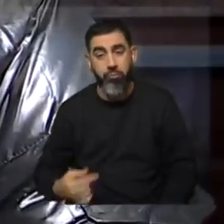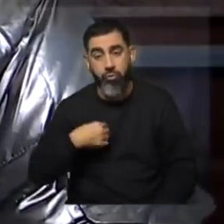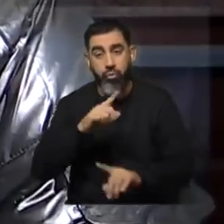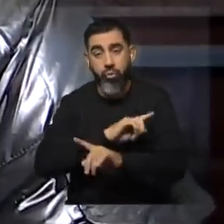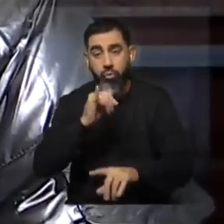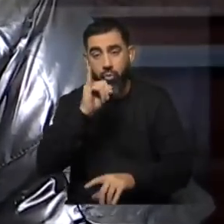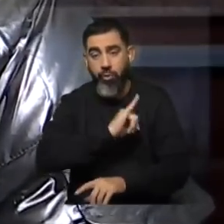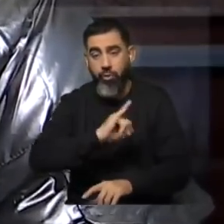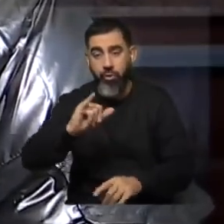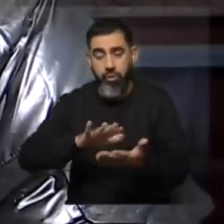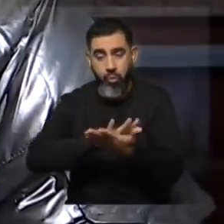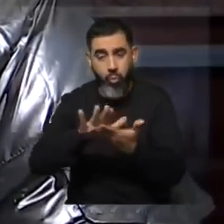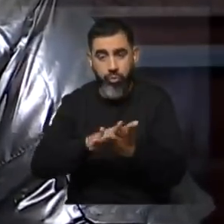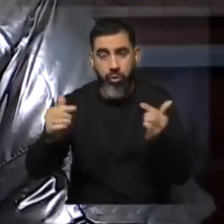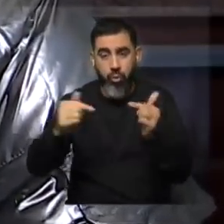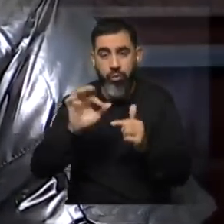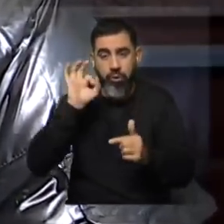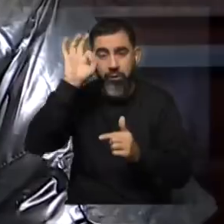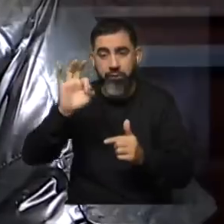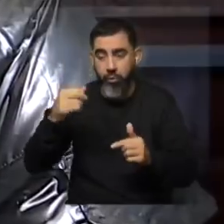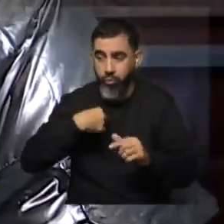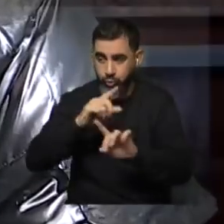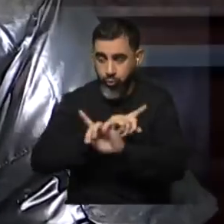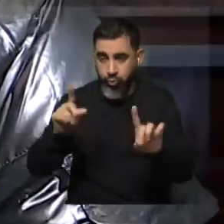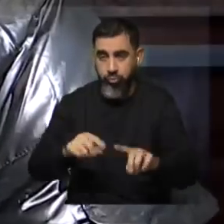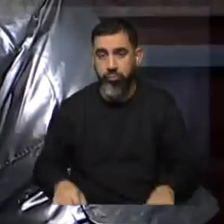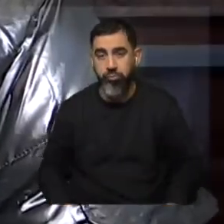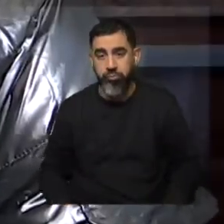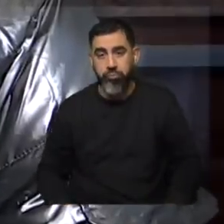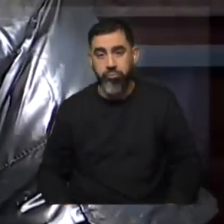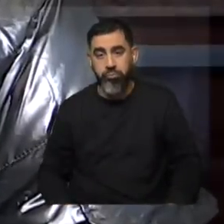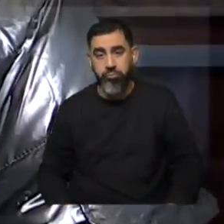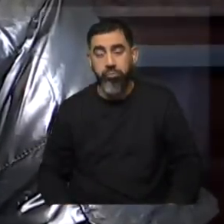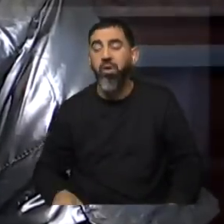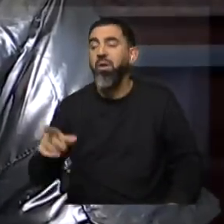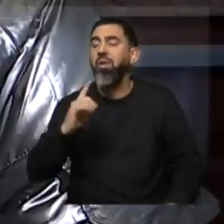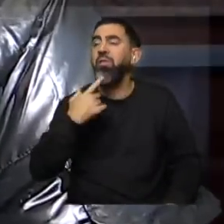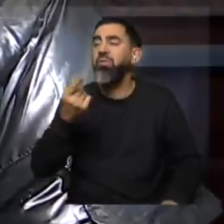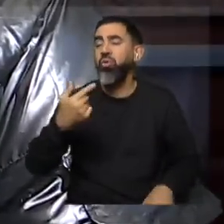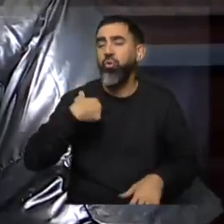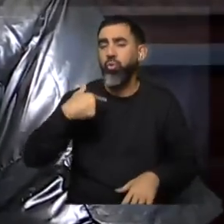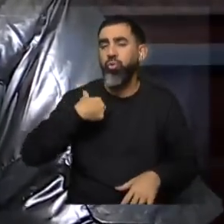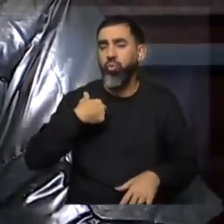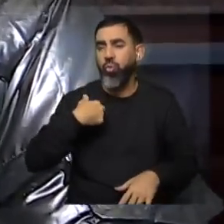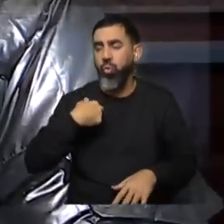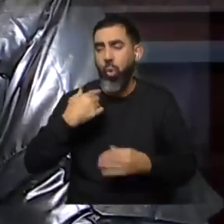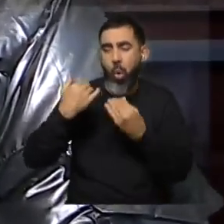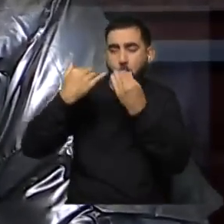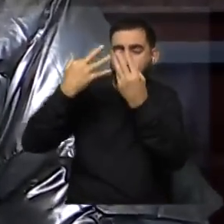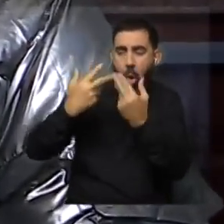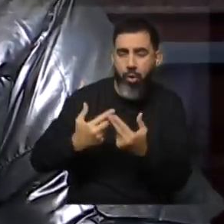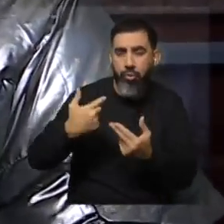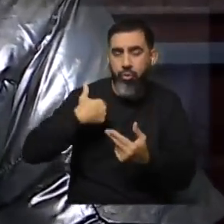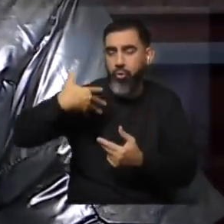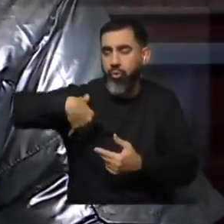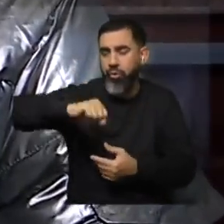realicé ningún tipo de denuncia en contra de él que quede claro eso este como les dijo que yo era parte de una trama donde yo había llevado